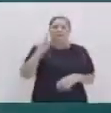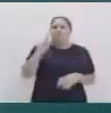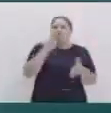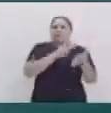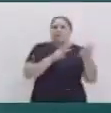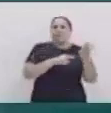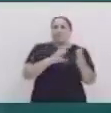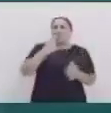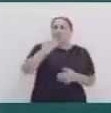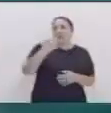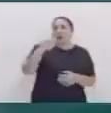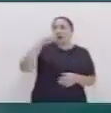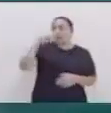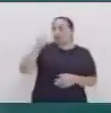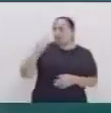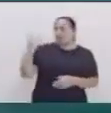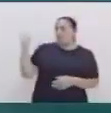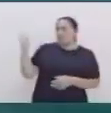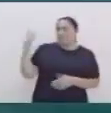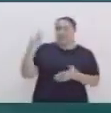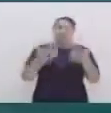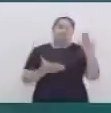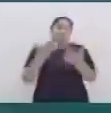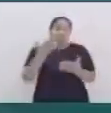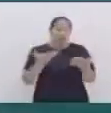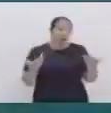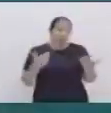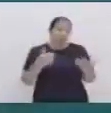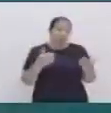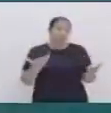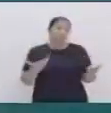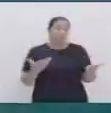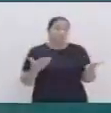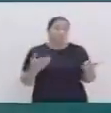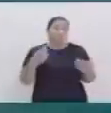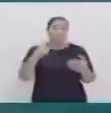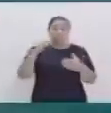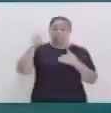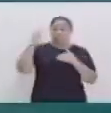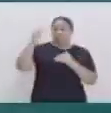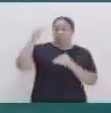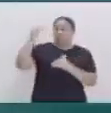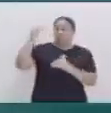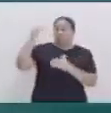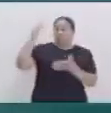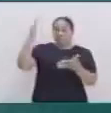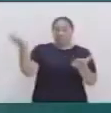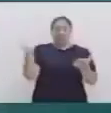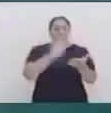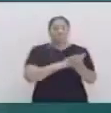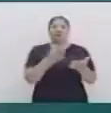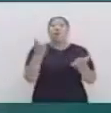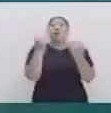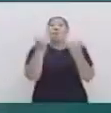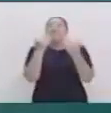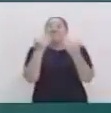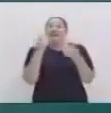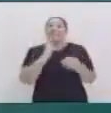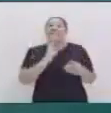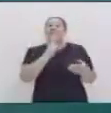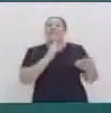Si lees la palabra carta dentro de un párrafo, puede ser que se estén refiriendo al menú donde te presentan qué alimentos venden en algún